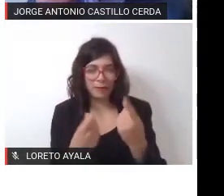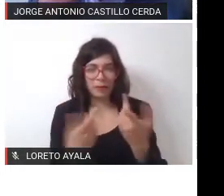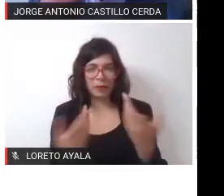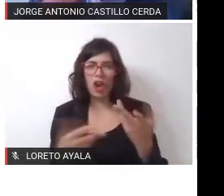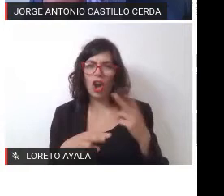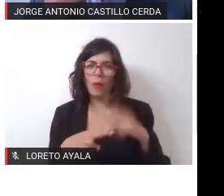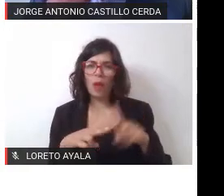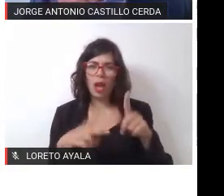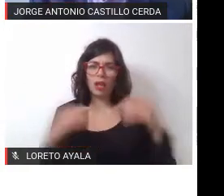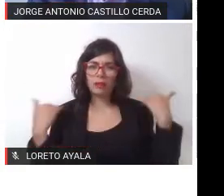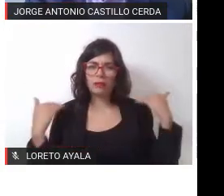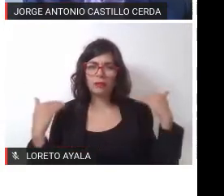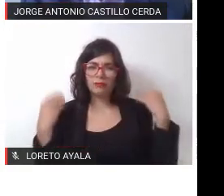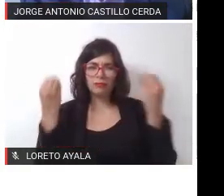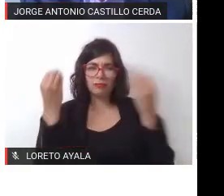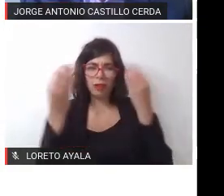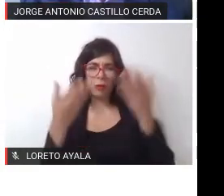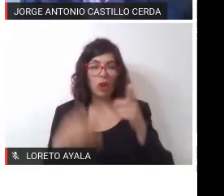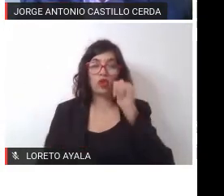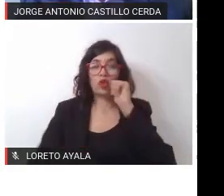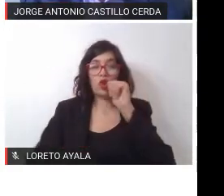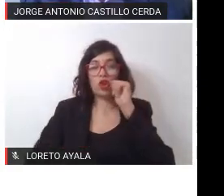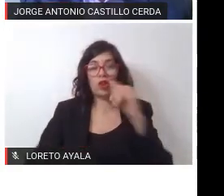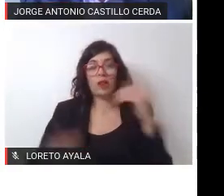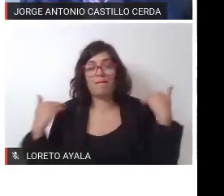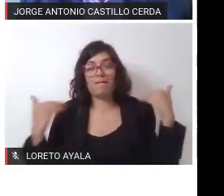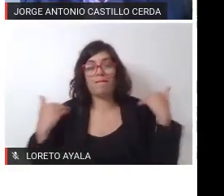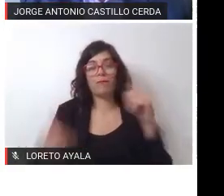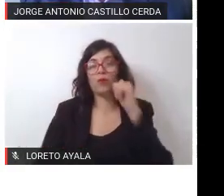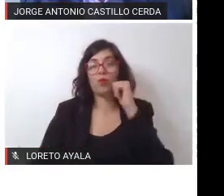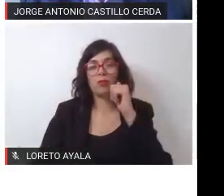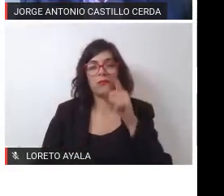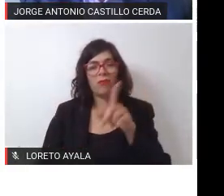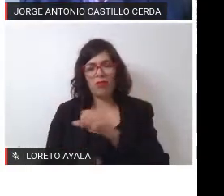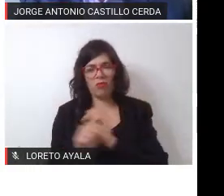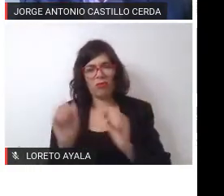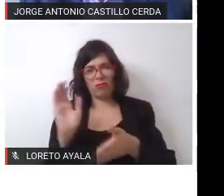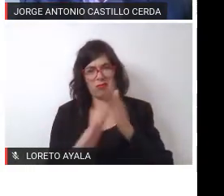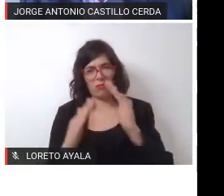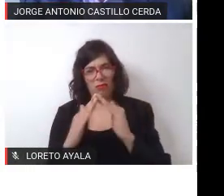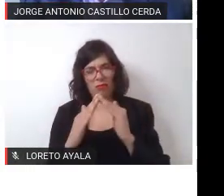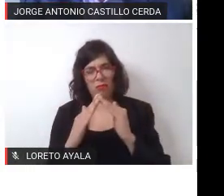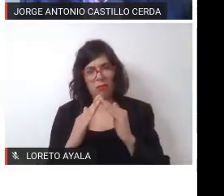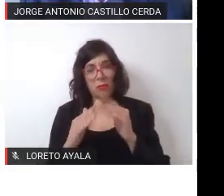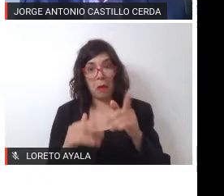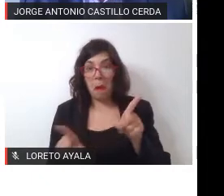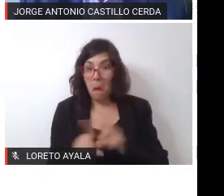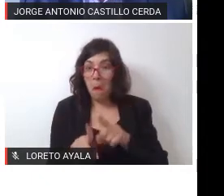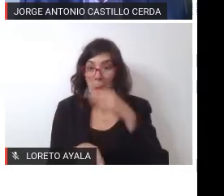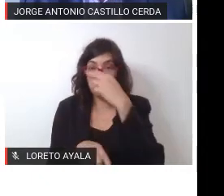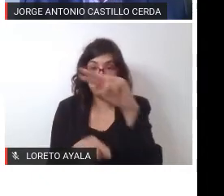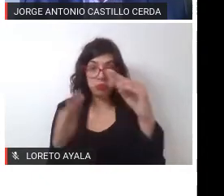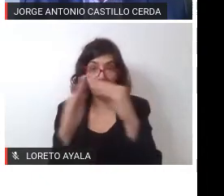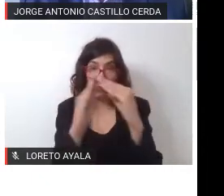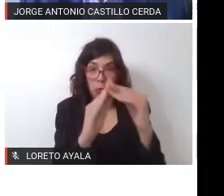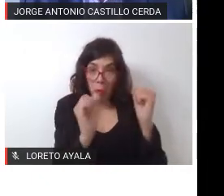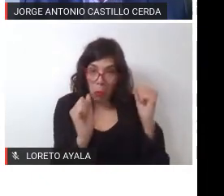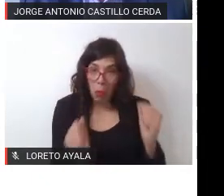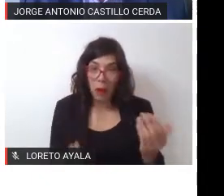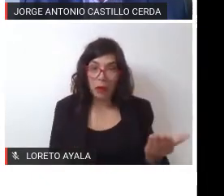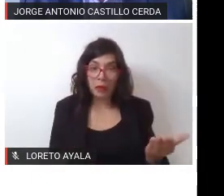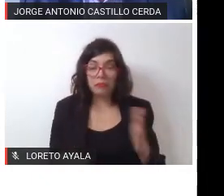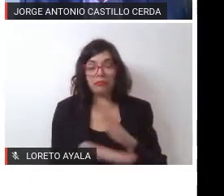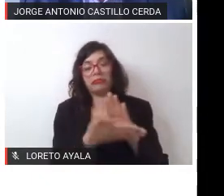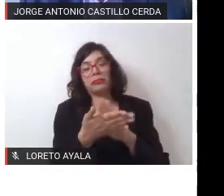ejercicio todos los días. Ah, pero nosotros no podemos salir de casa. Pero pueden hacer en su casa. ¿Cuál, por ejemplo? Por ejemplo,